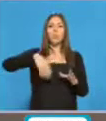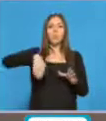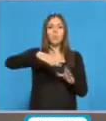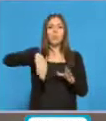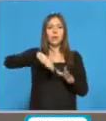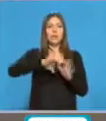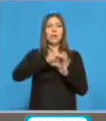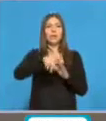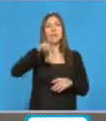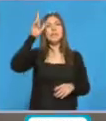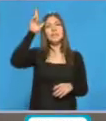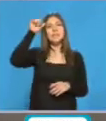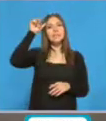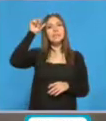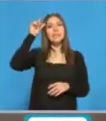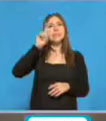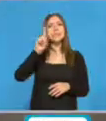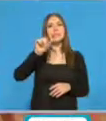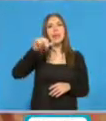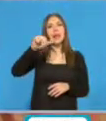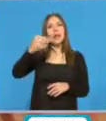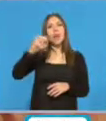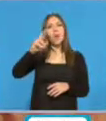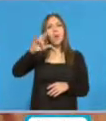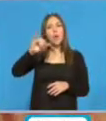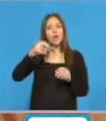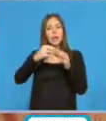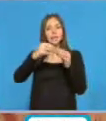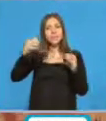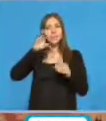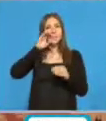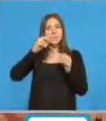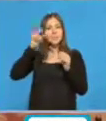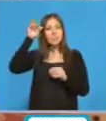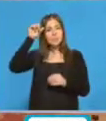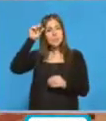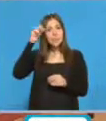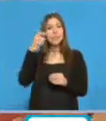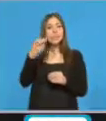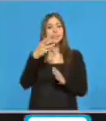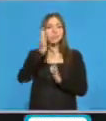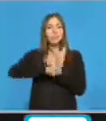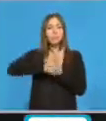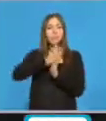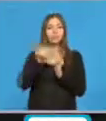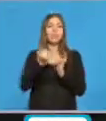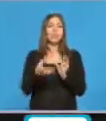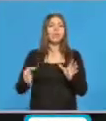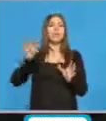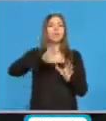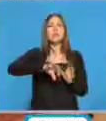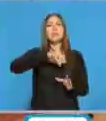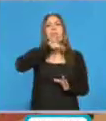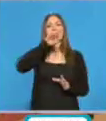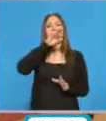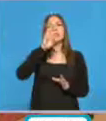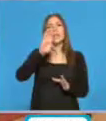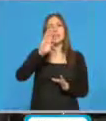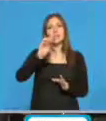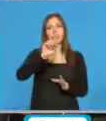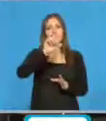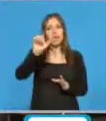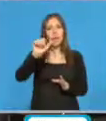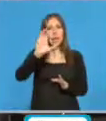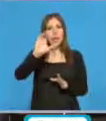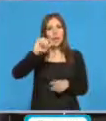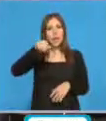este caso es la zanahoria. Vamos a empezar por los ingredientes que nos llevan un poquito más de tiempo. Ah, muy bien. En este caso, seguimos con la